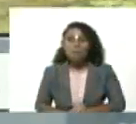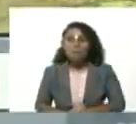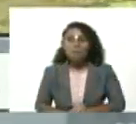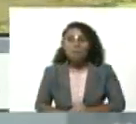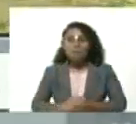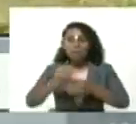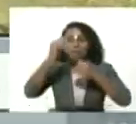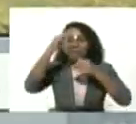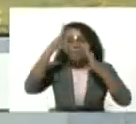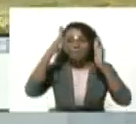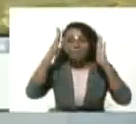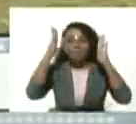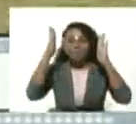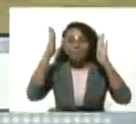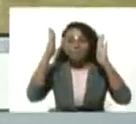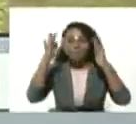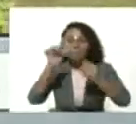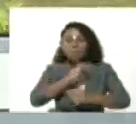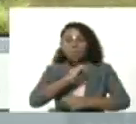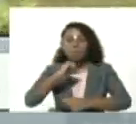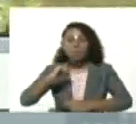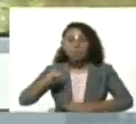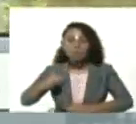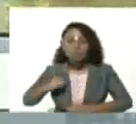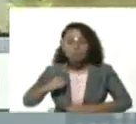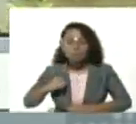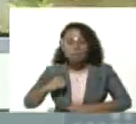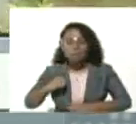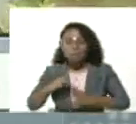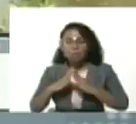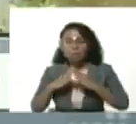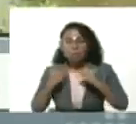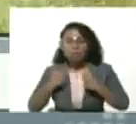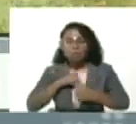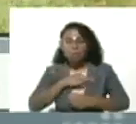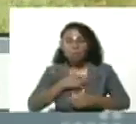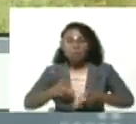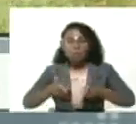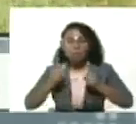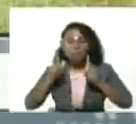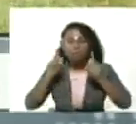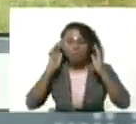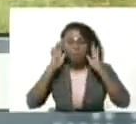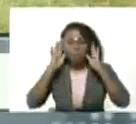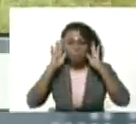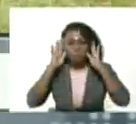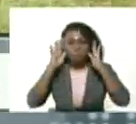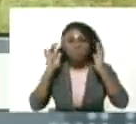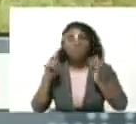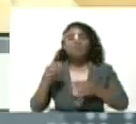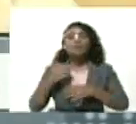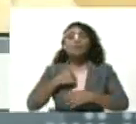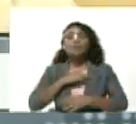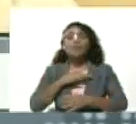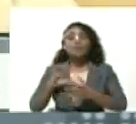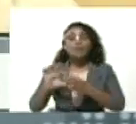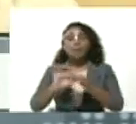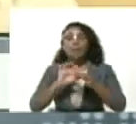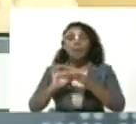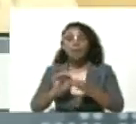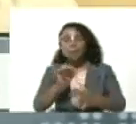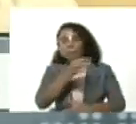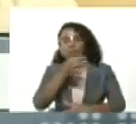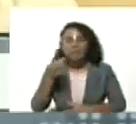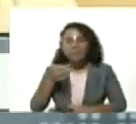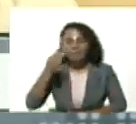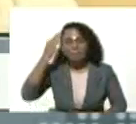una atención personalizada con todas nuestras autoridades y nuestra unión perfecta